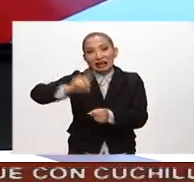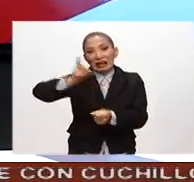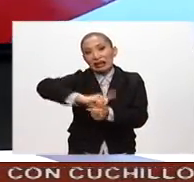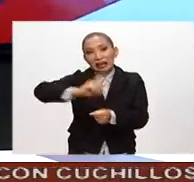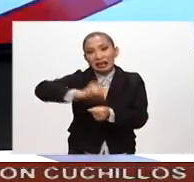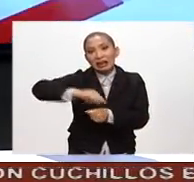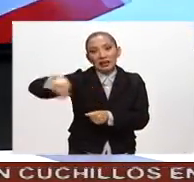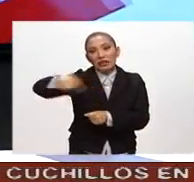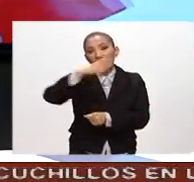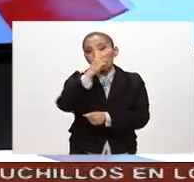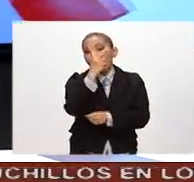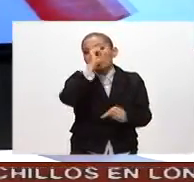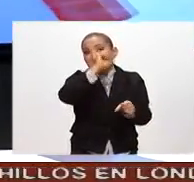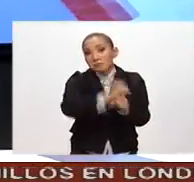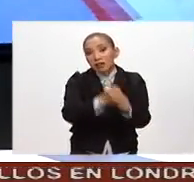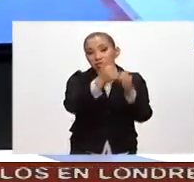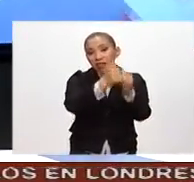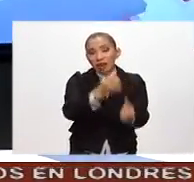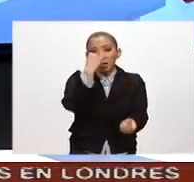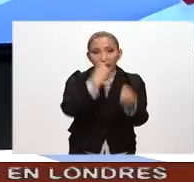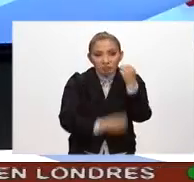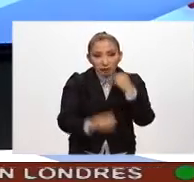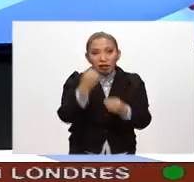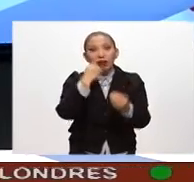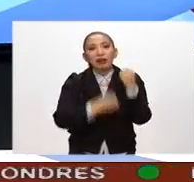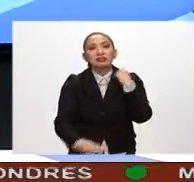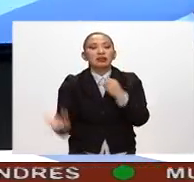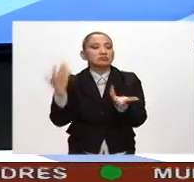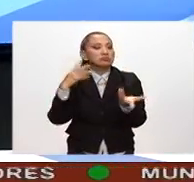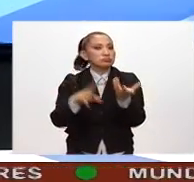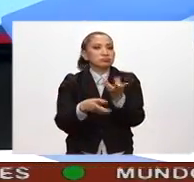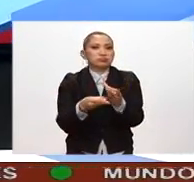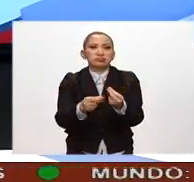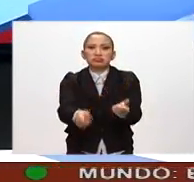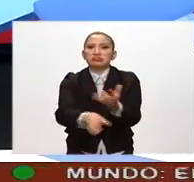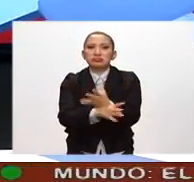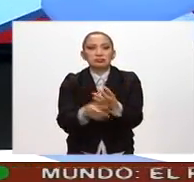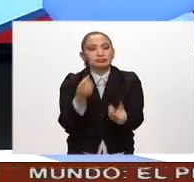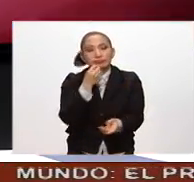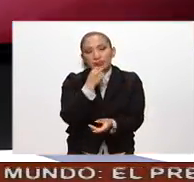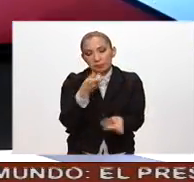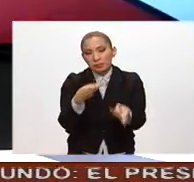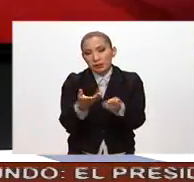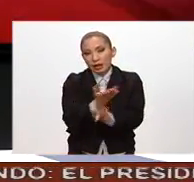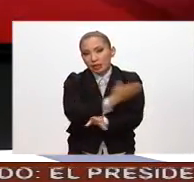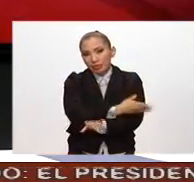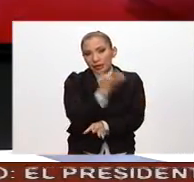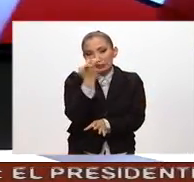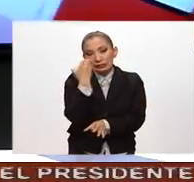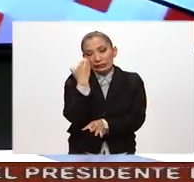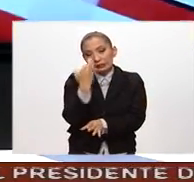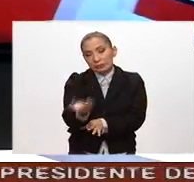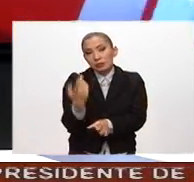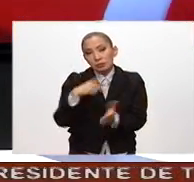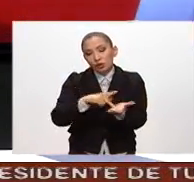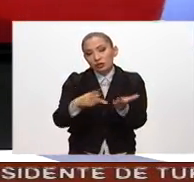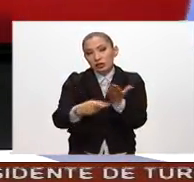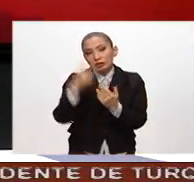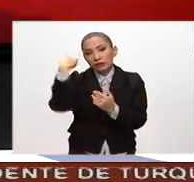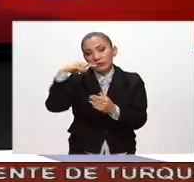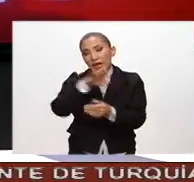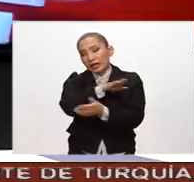durante pues ya 2 semanas, pues comida, consumos, insumos, en fin. Pues hay que planear mejor este tipo de